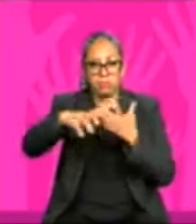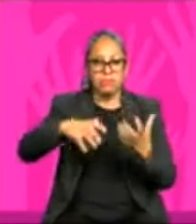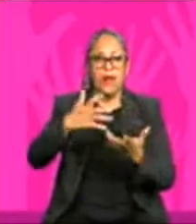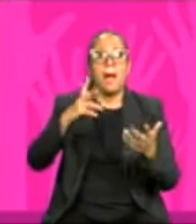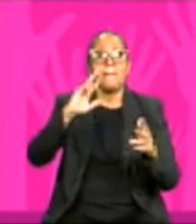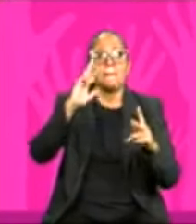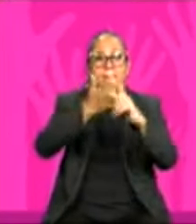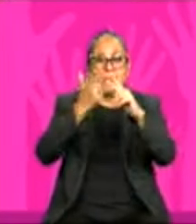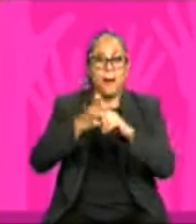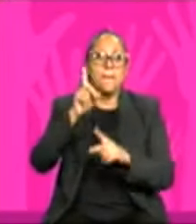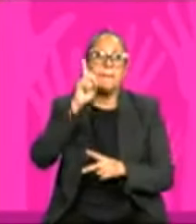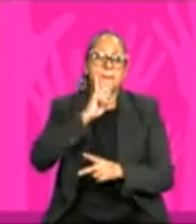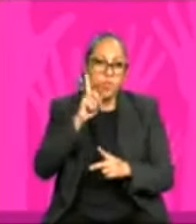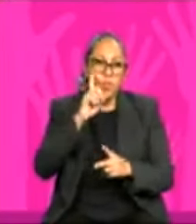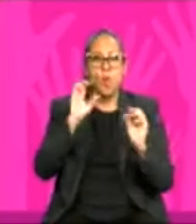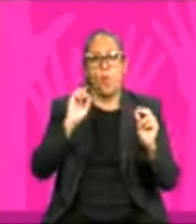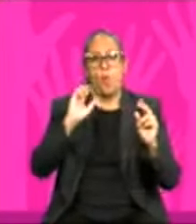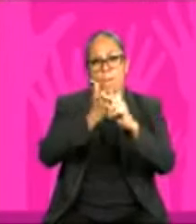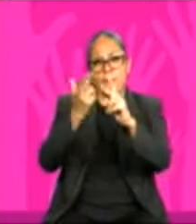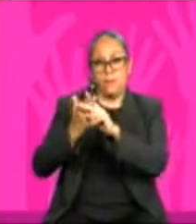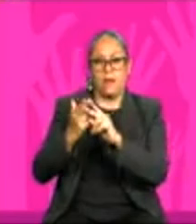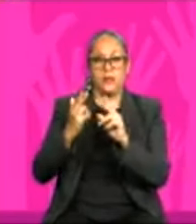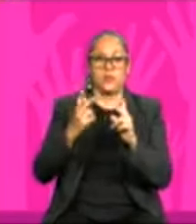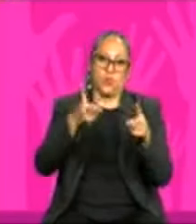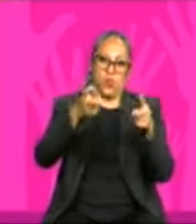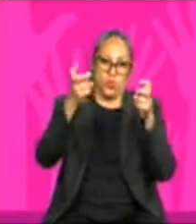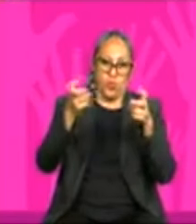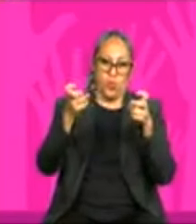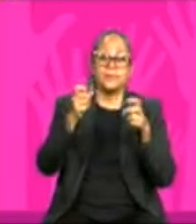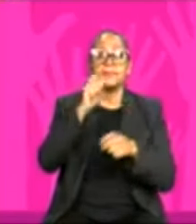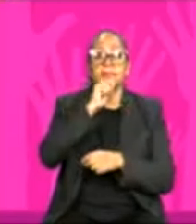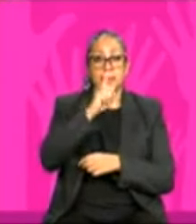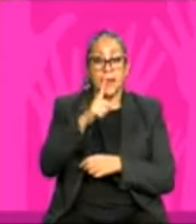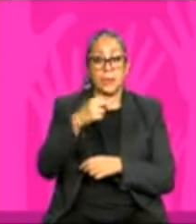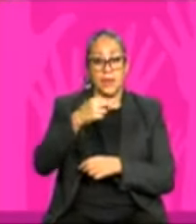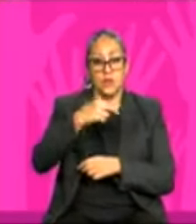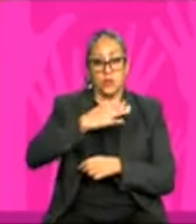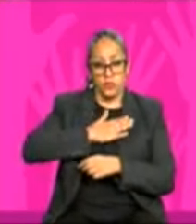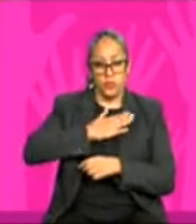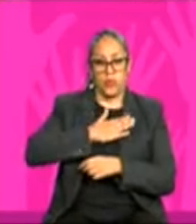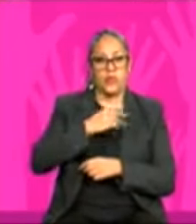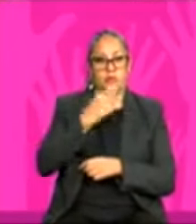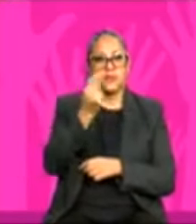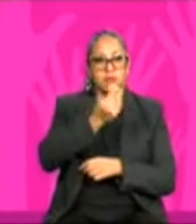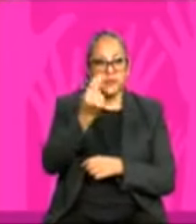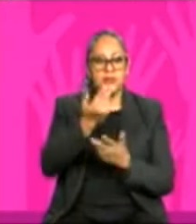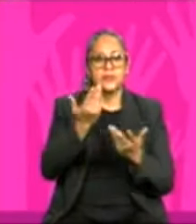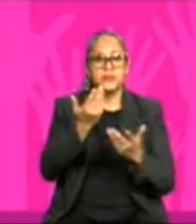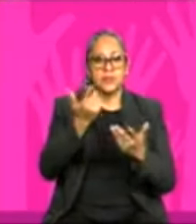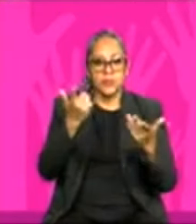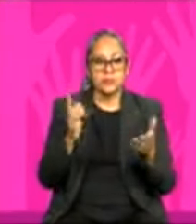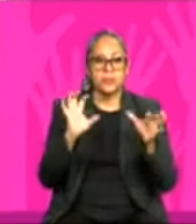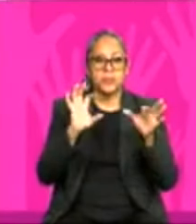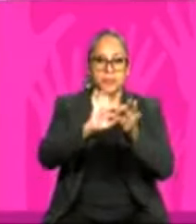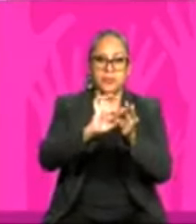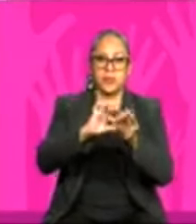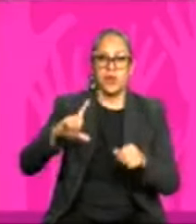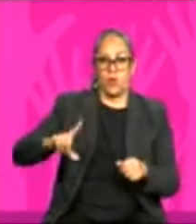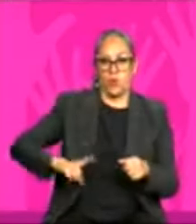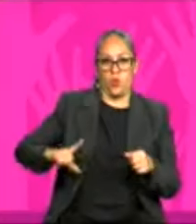feminicidios, homicidios dolosos y robo. Promoveré de manera permanente la coordinación con el